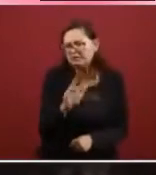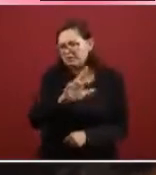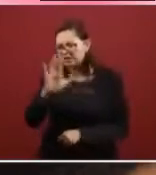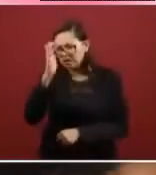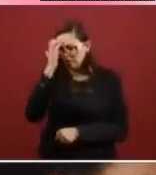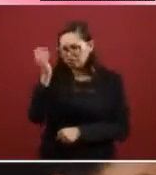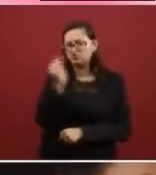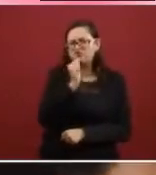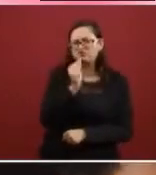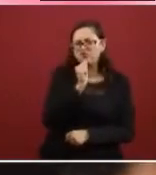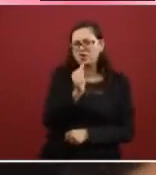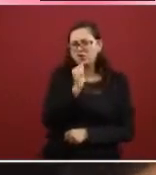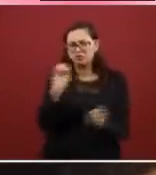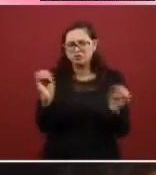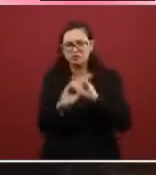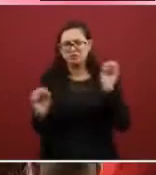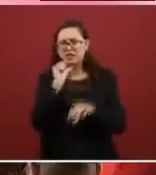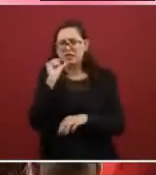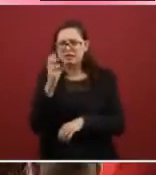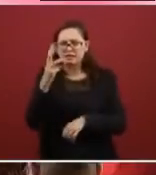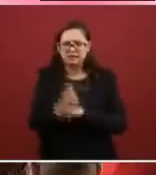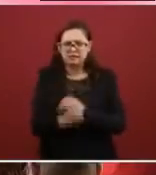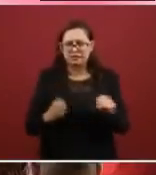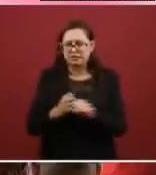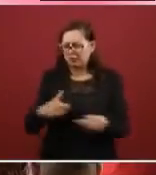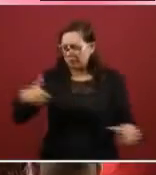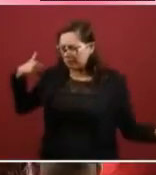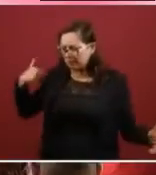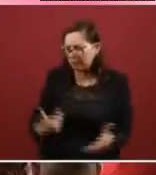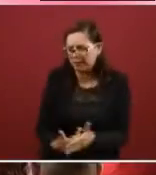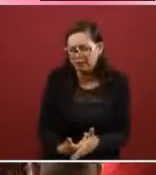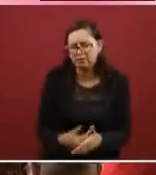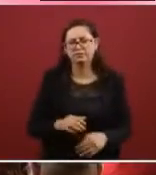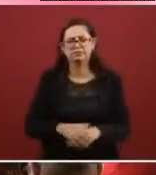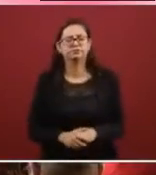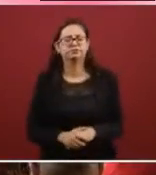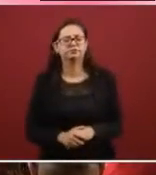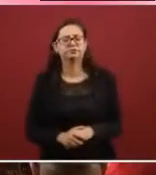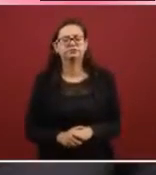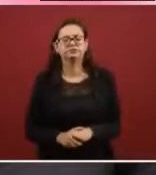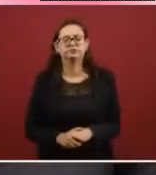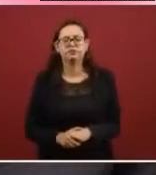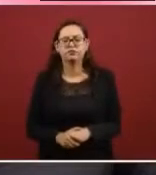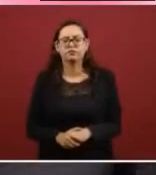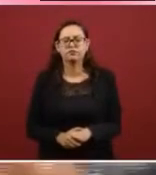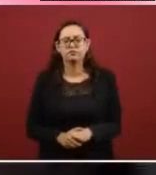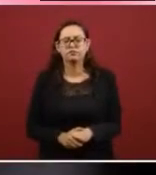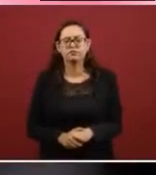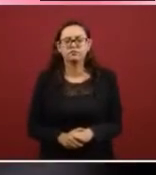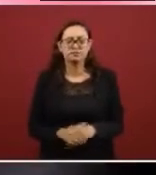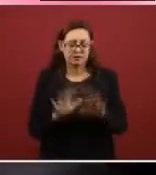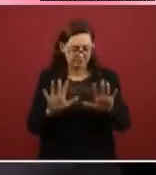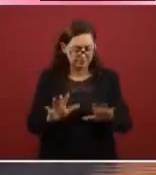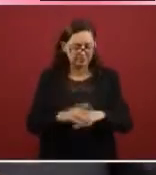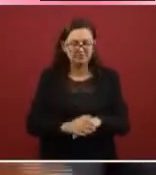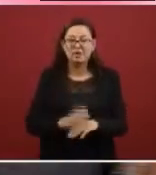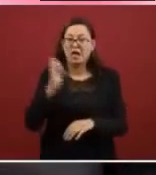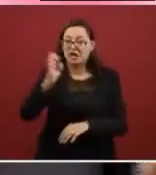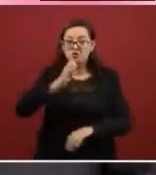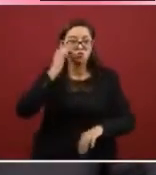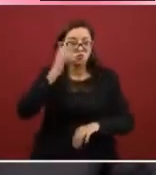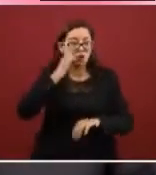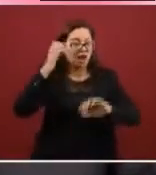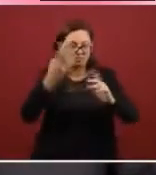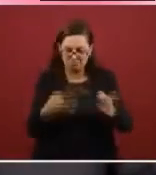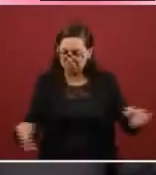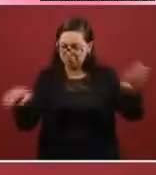en 3 años de operaciones? No, no vamos a cerrar escuelas. No, we're not going to be closing any schools. I can tell you that right